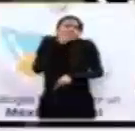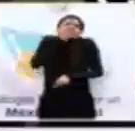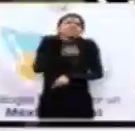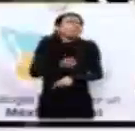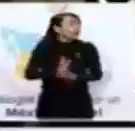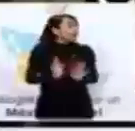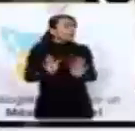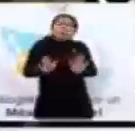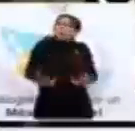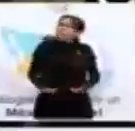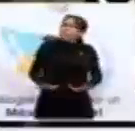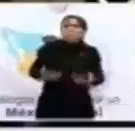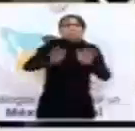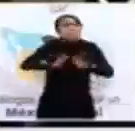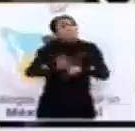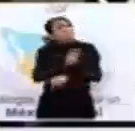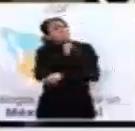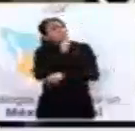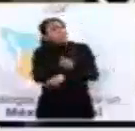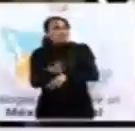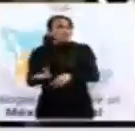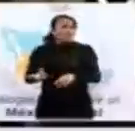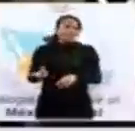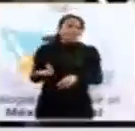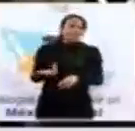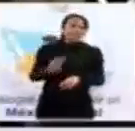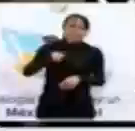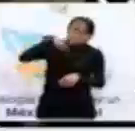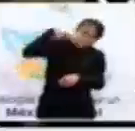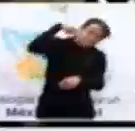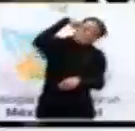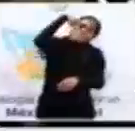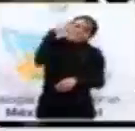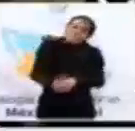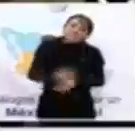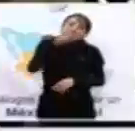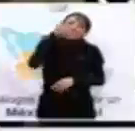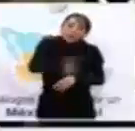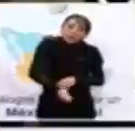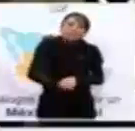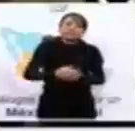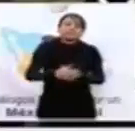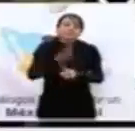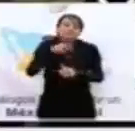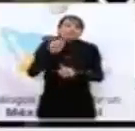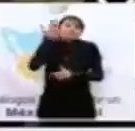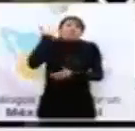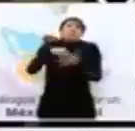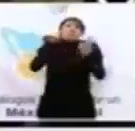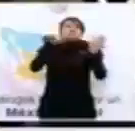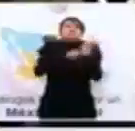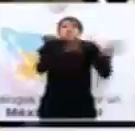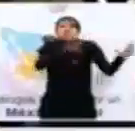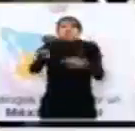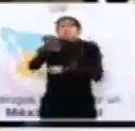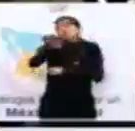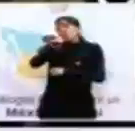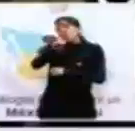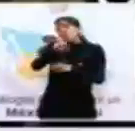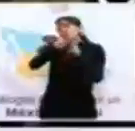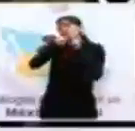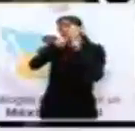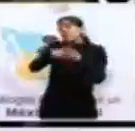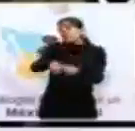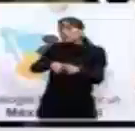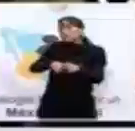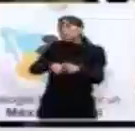comenzando porque México es tal vez el primer país que en la década de los 90 se plantea una